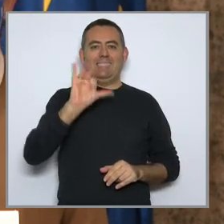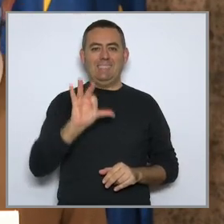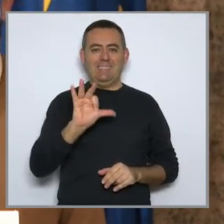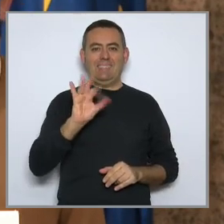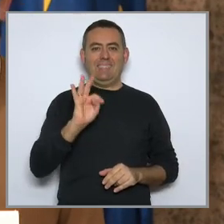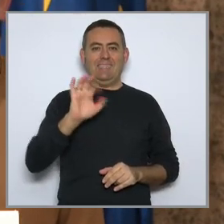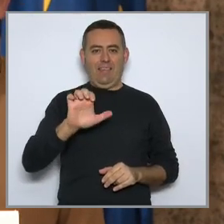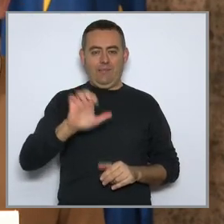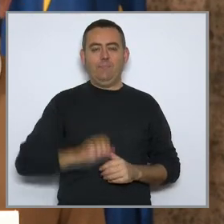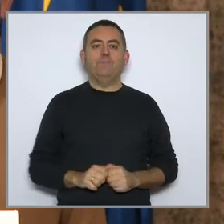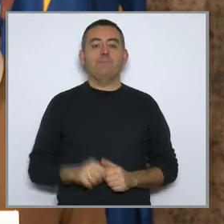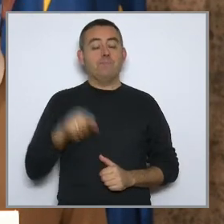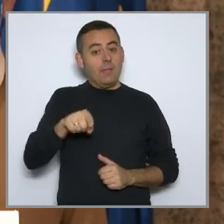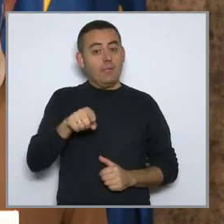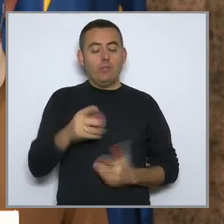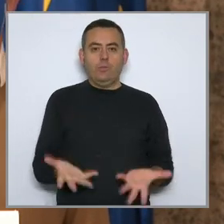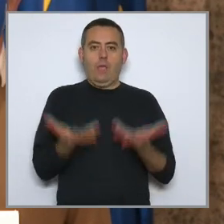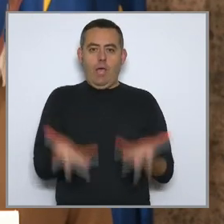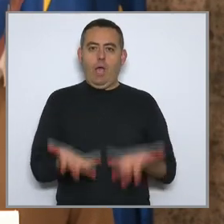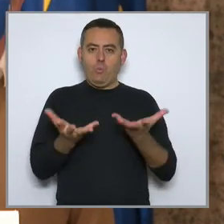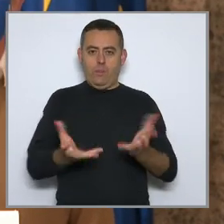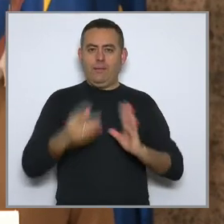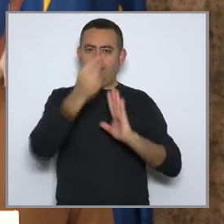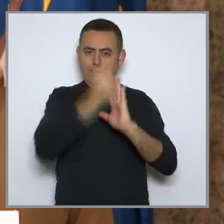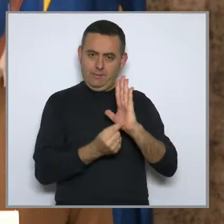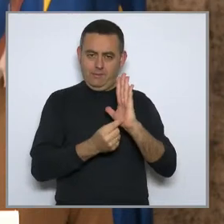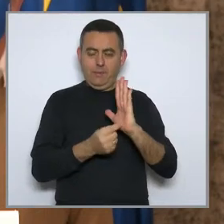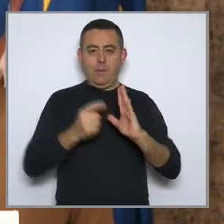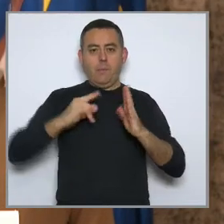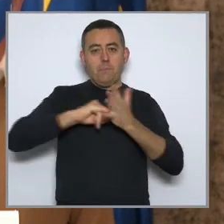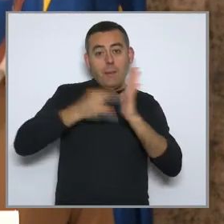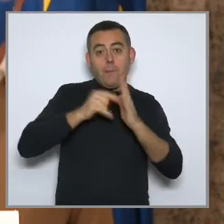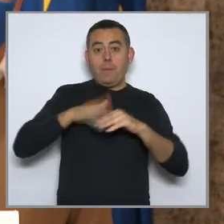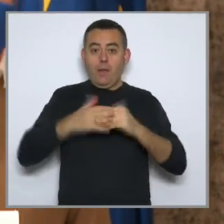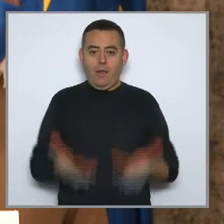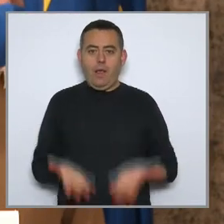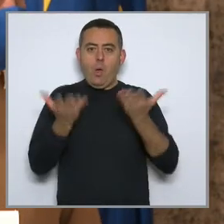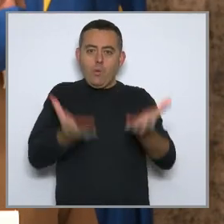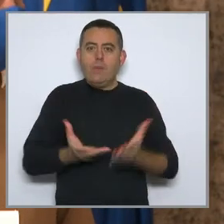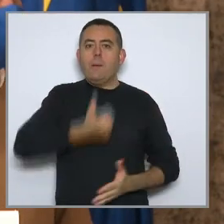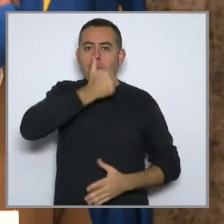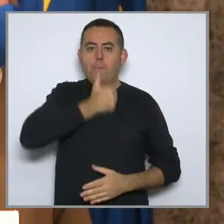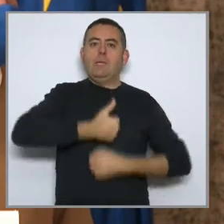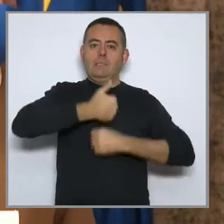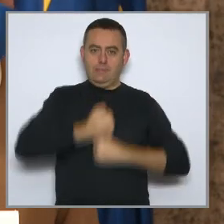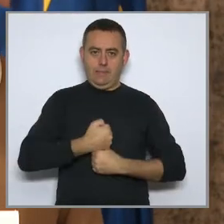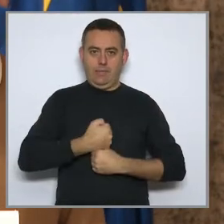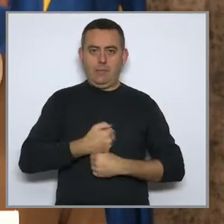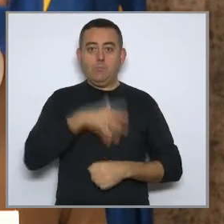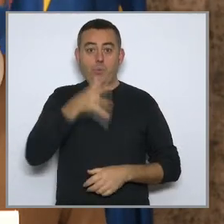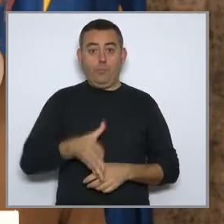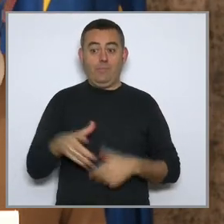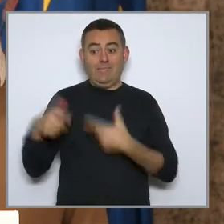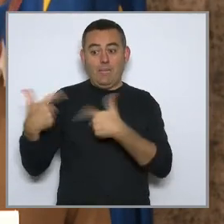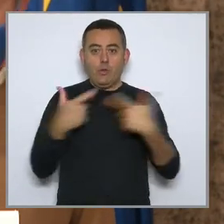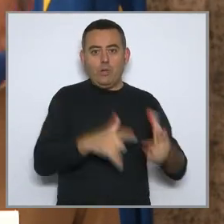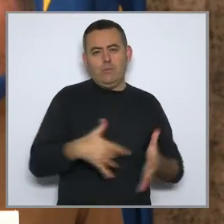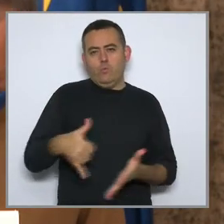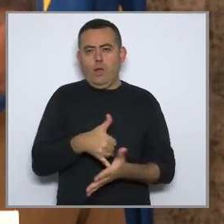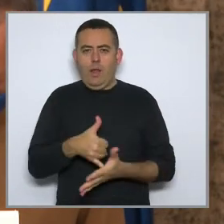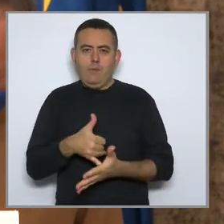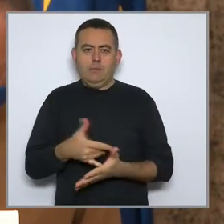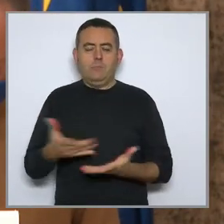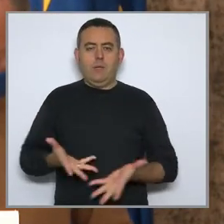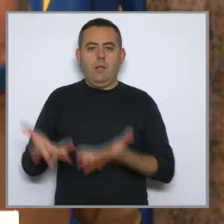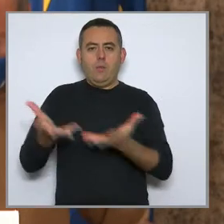excepcional. Un plan para resistir, dirigido a minimizar los daños en los sectores más vulnerables a